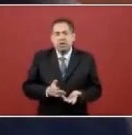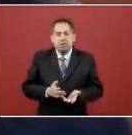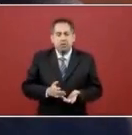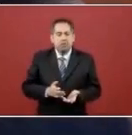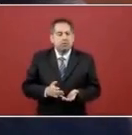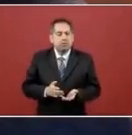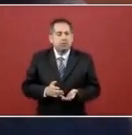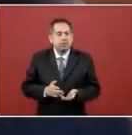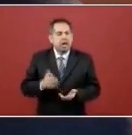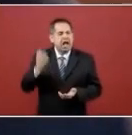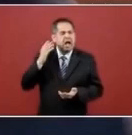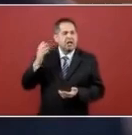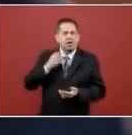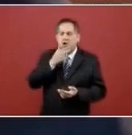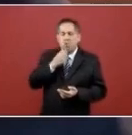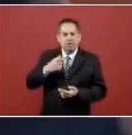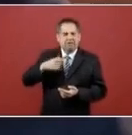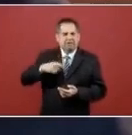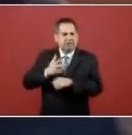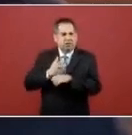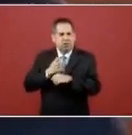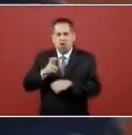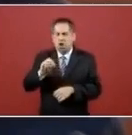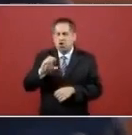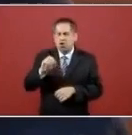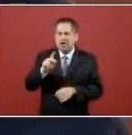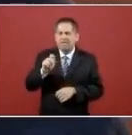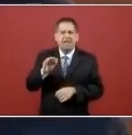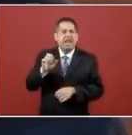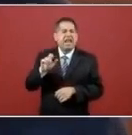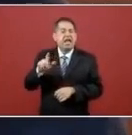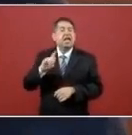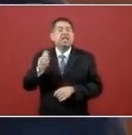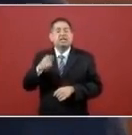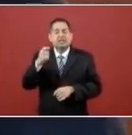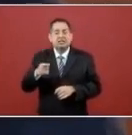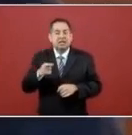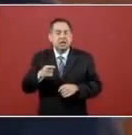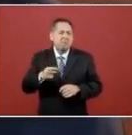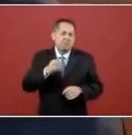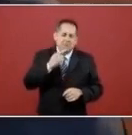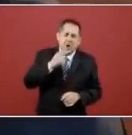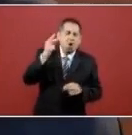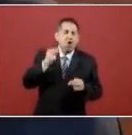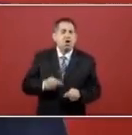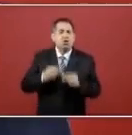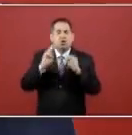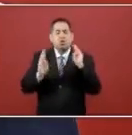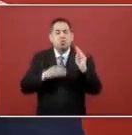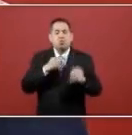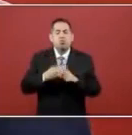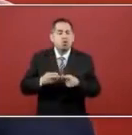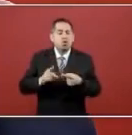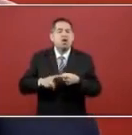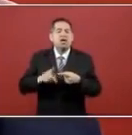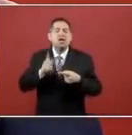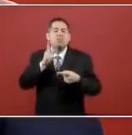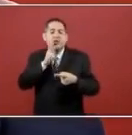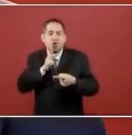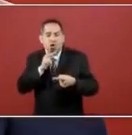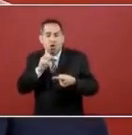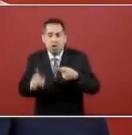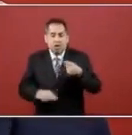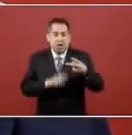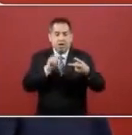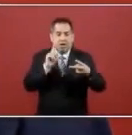Decía Rockefeller que el mejor negocio del mundo era el petróleo y el segundo mejor negocio del mundo